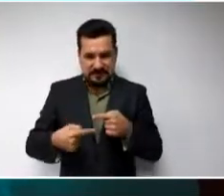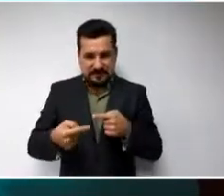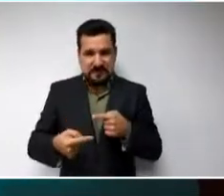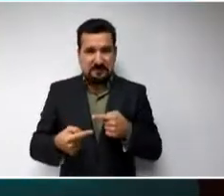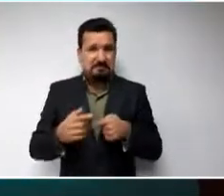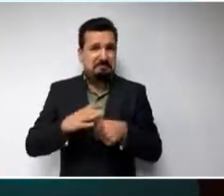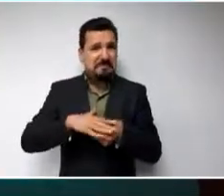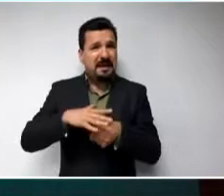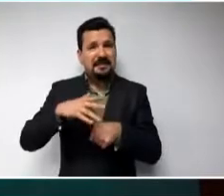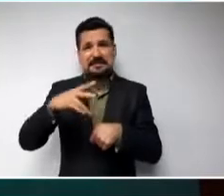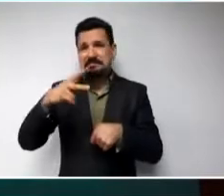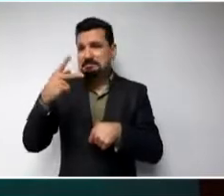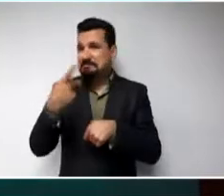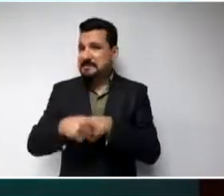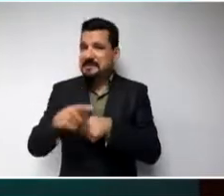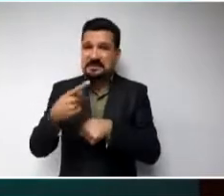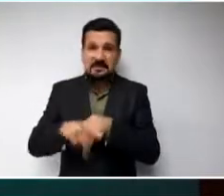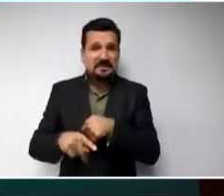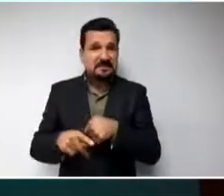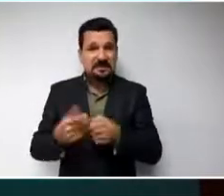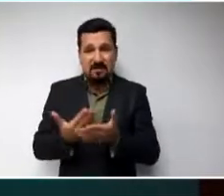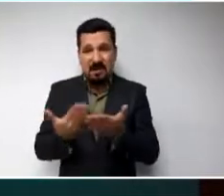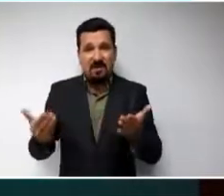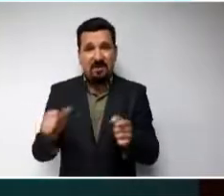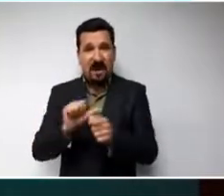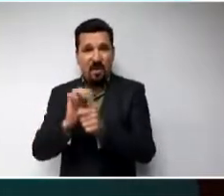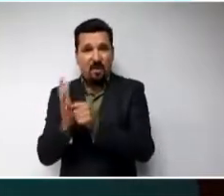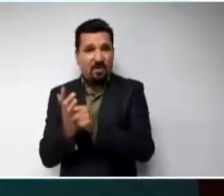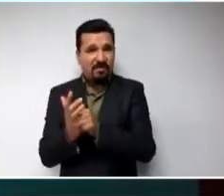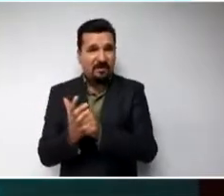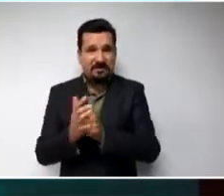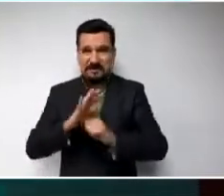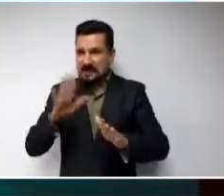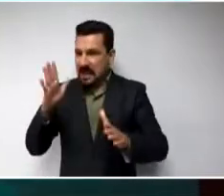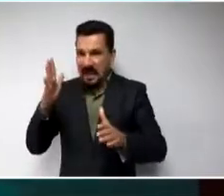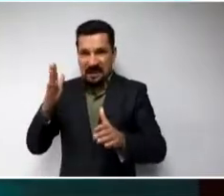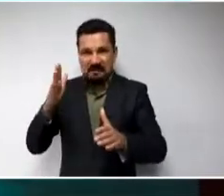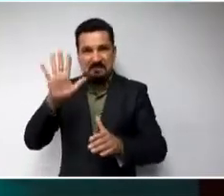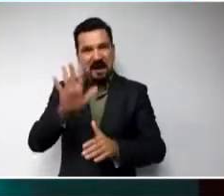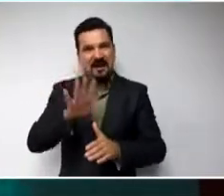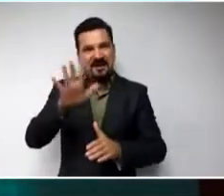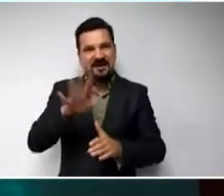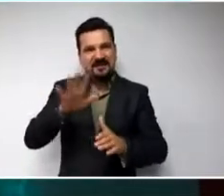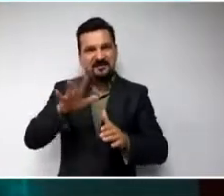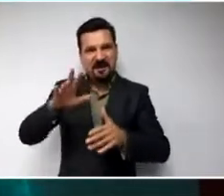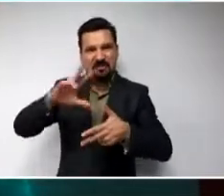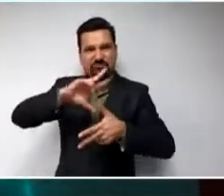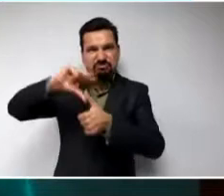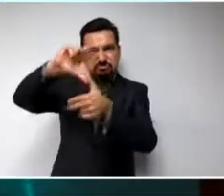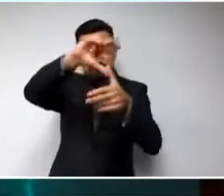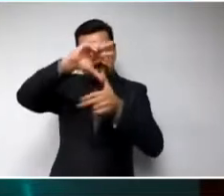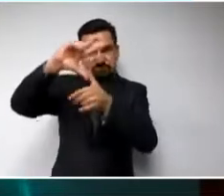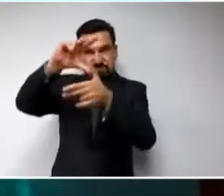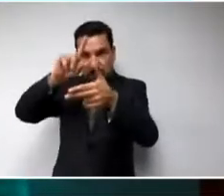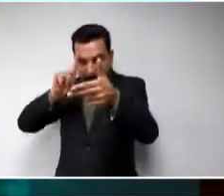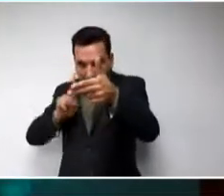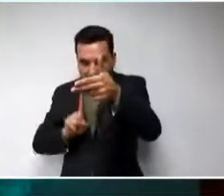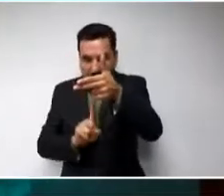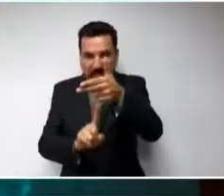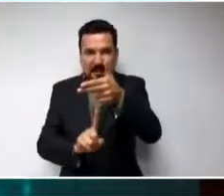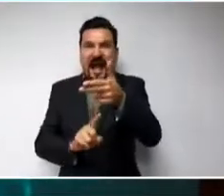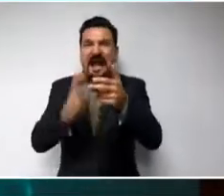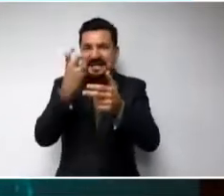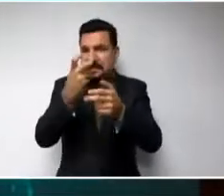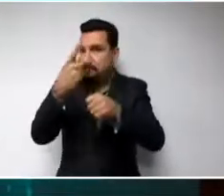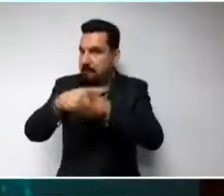zona de más alto riesgo entramos de lleno a la tempestad quedarte en casa es